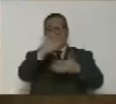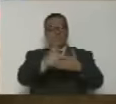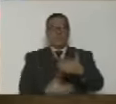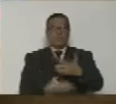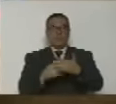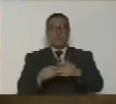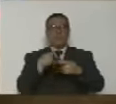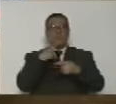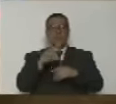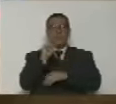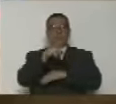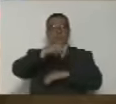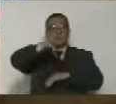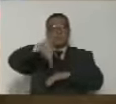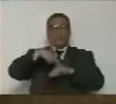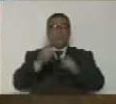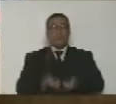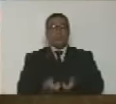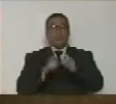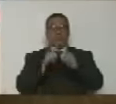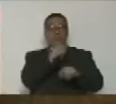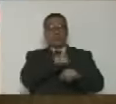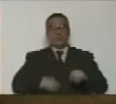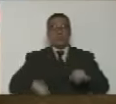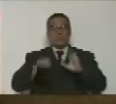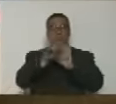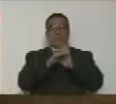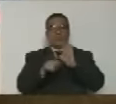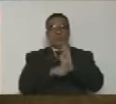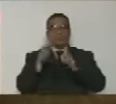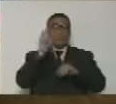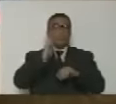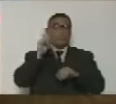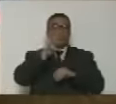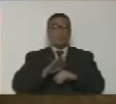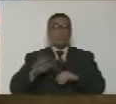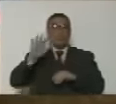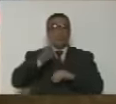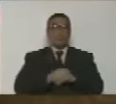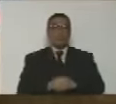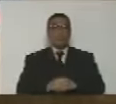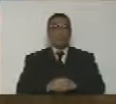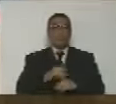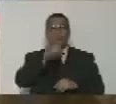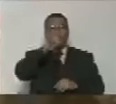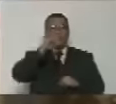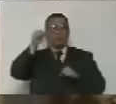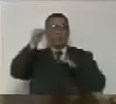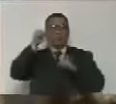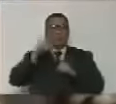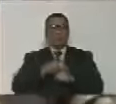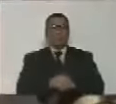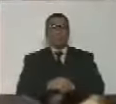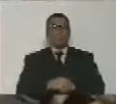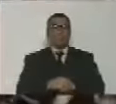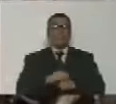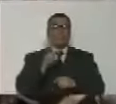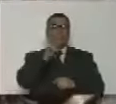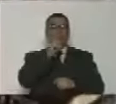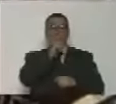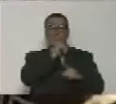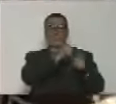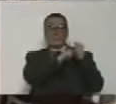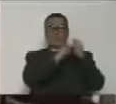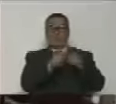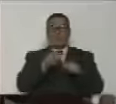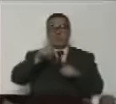que se sugiere a la Asamblea Nacional autorizar al presidente constitucional de la República Bolivariana de Venezuela, ciudadano Nicolás Maduro Moros, los nombramientos